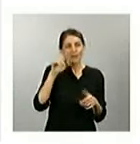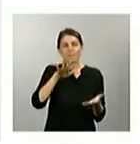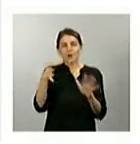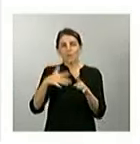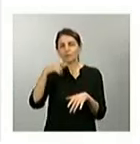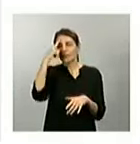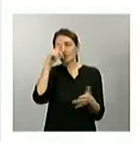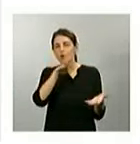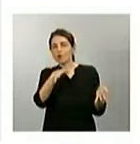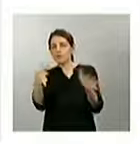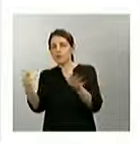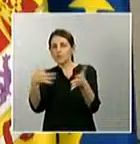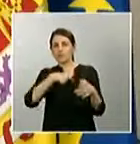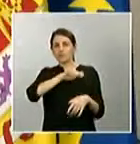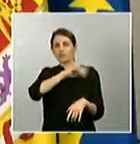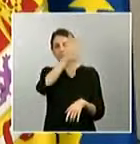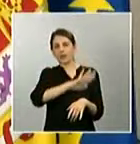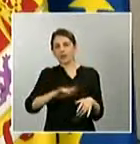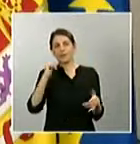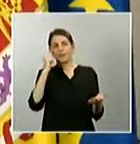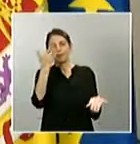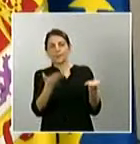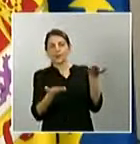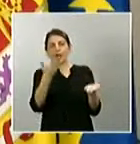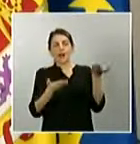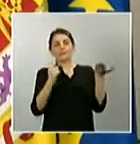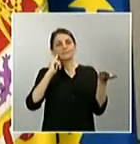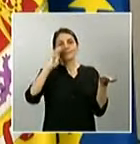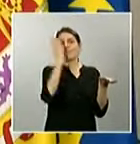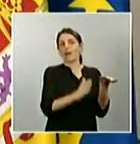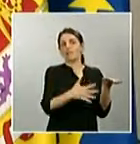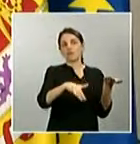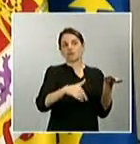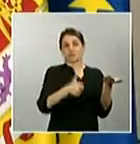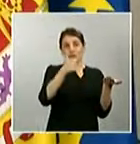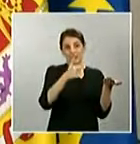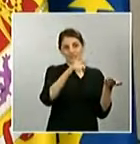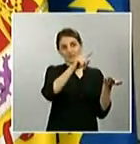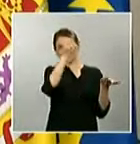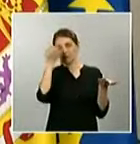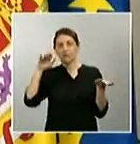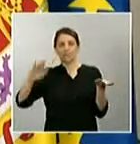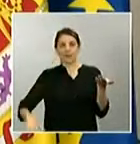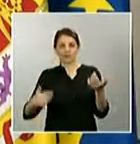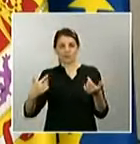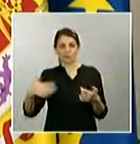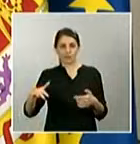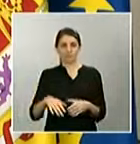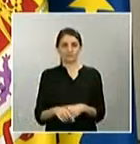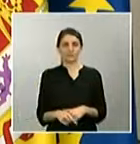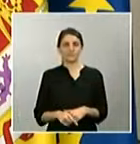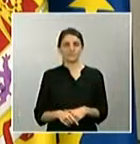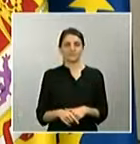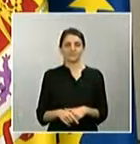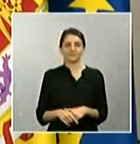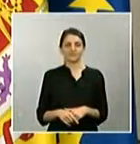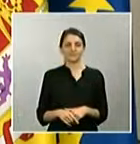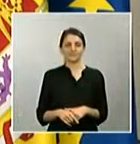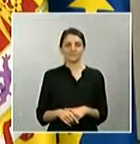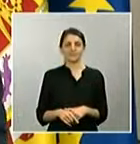con la gradación de colores donde se ha producido mayor intensidad de la caída voy a pasar ya a continuación a